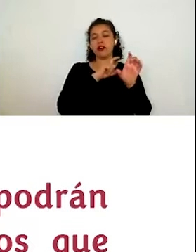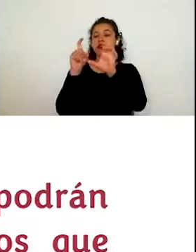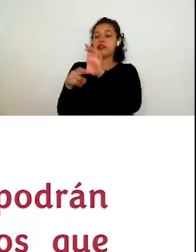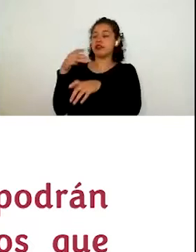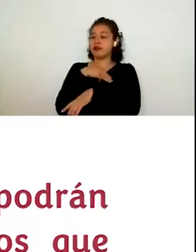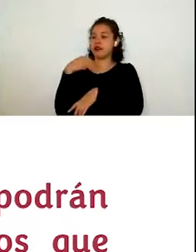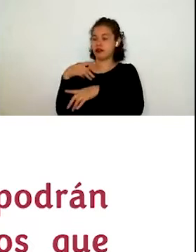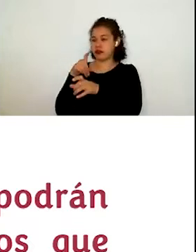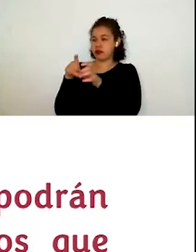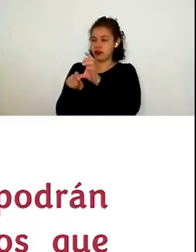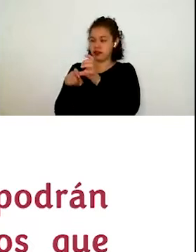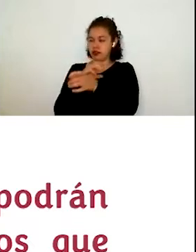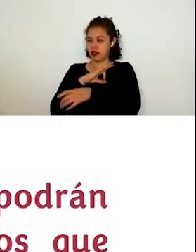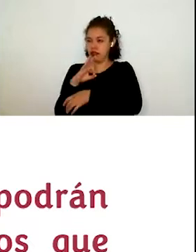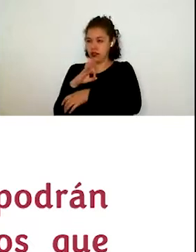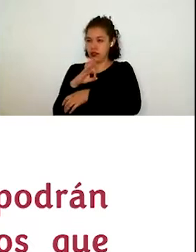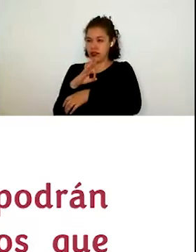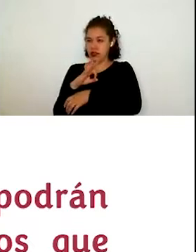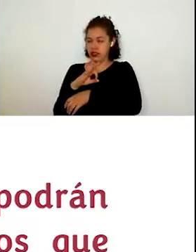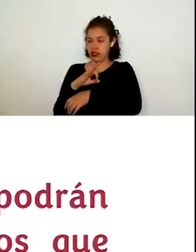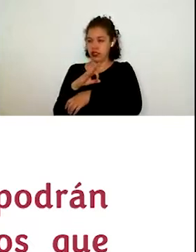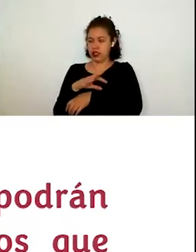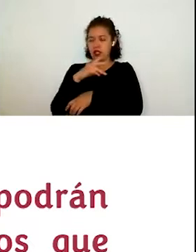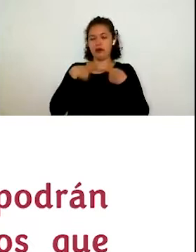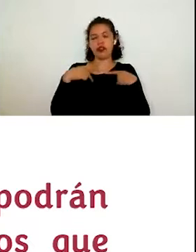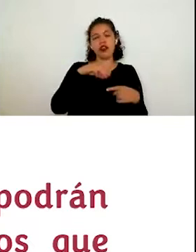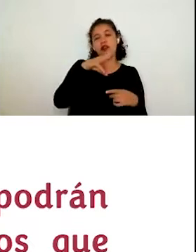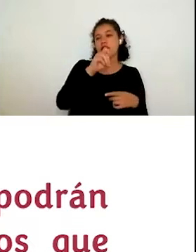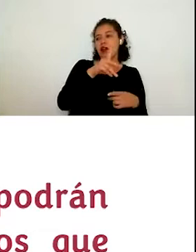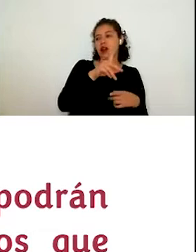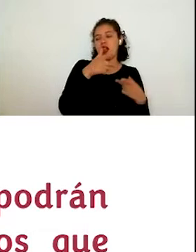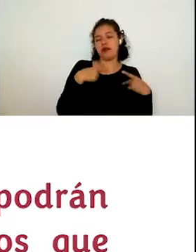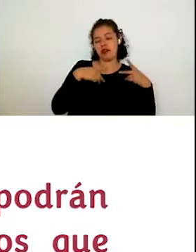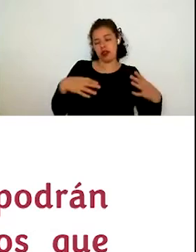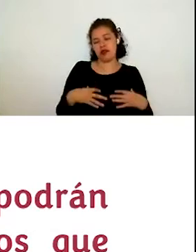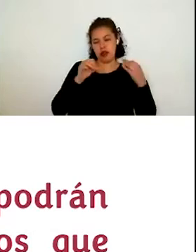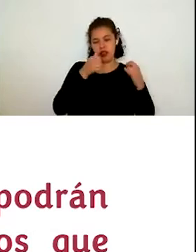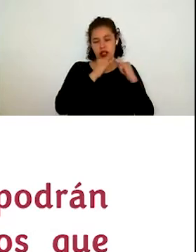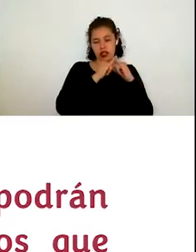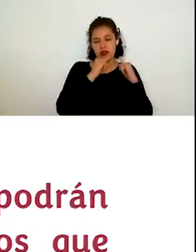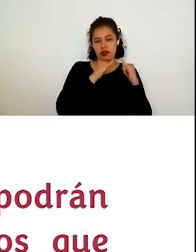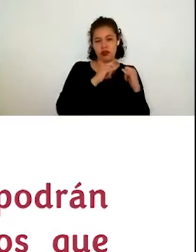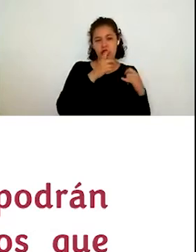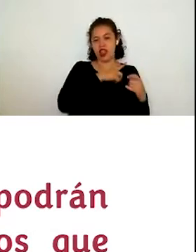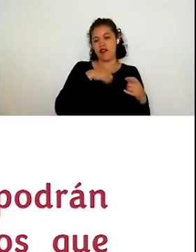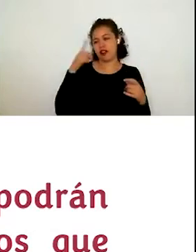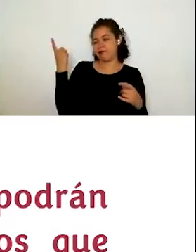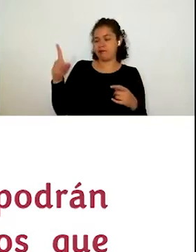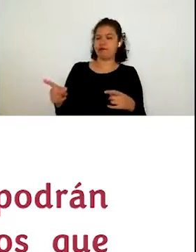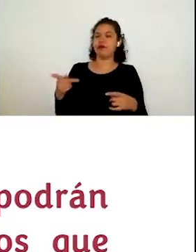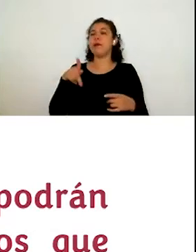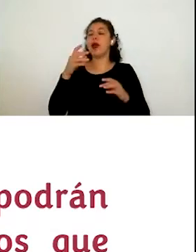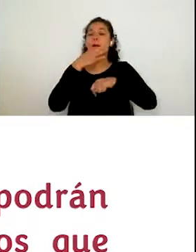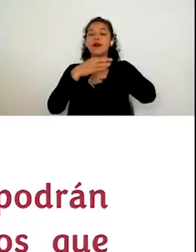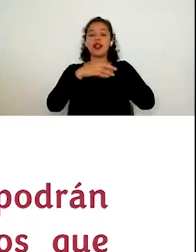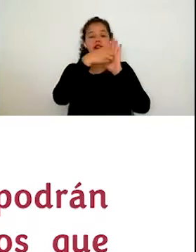ser designado o deba ser designado por esta persona moral que haya fundado otra institución. Eso sí ha llegado a